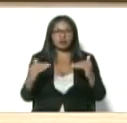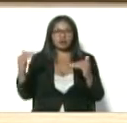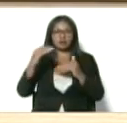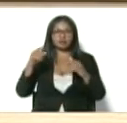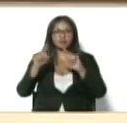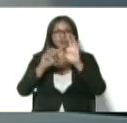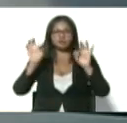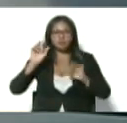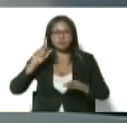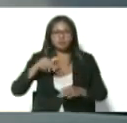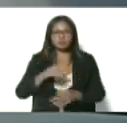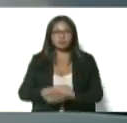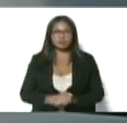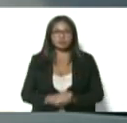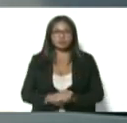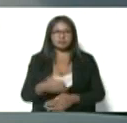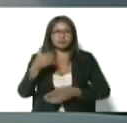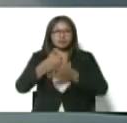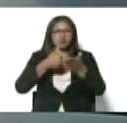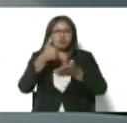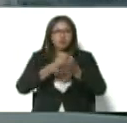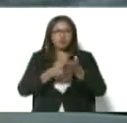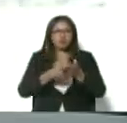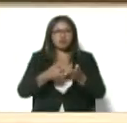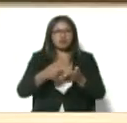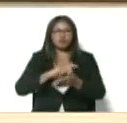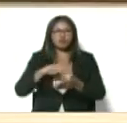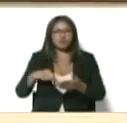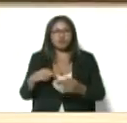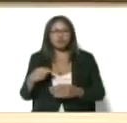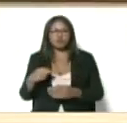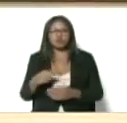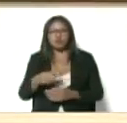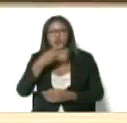nacional de lucha contra las drogas